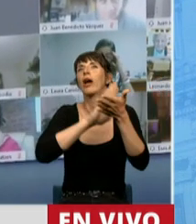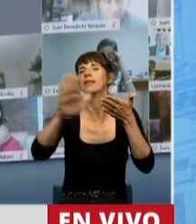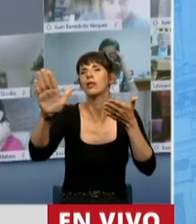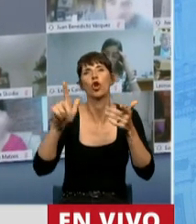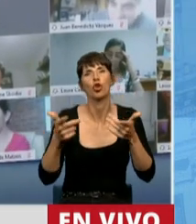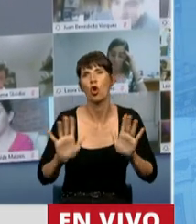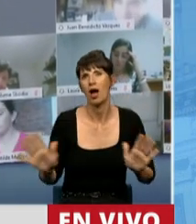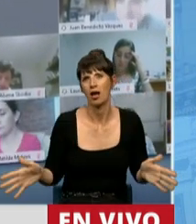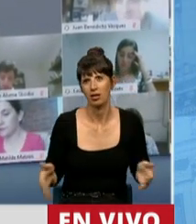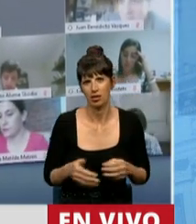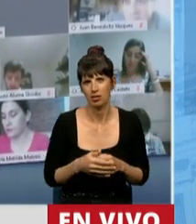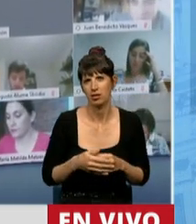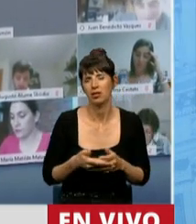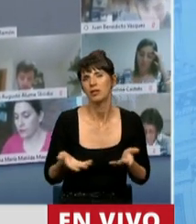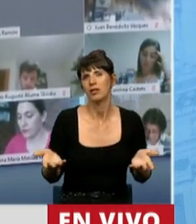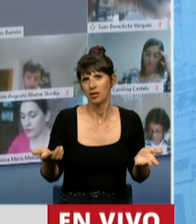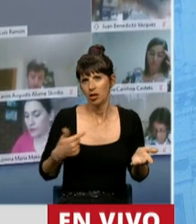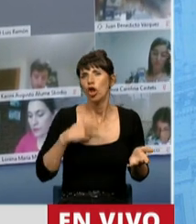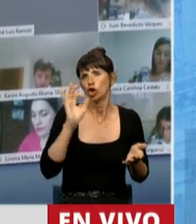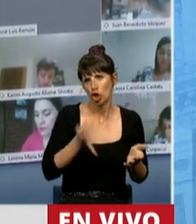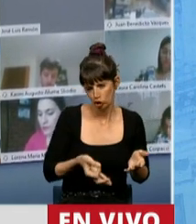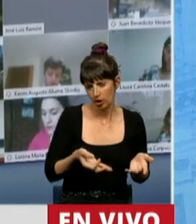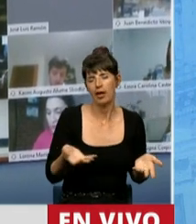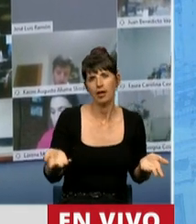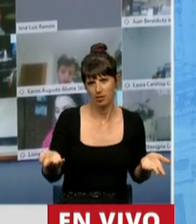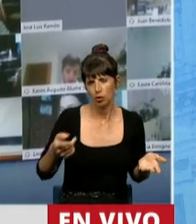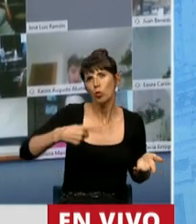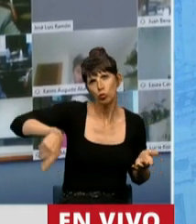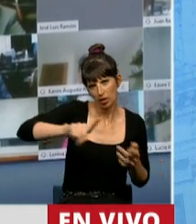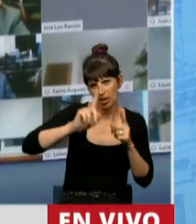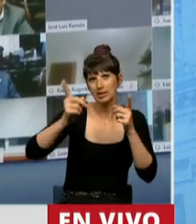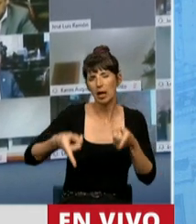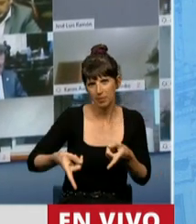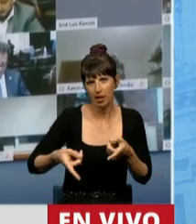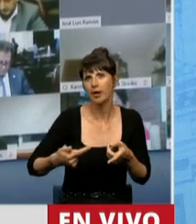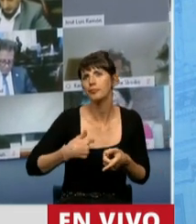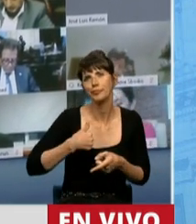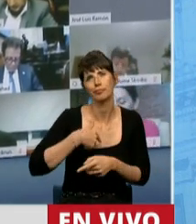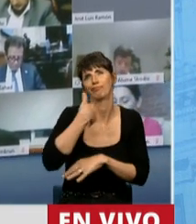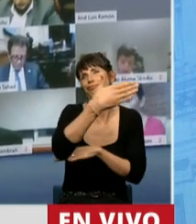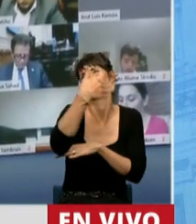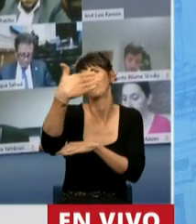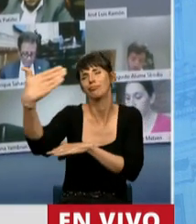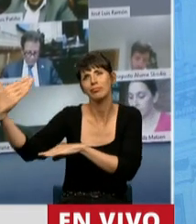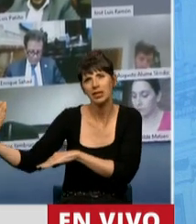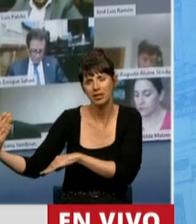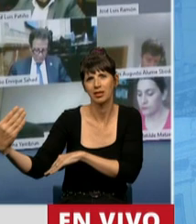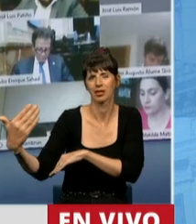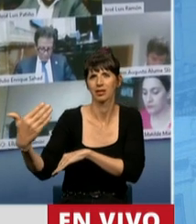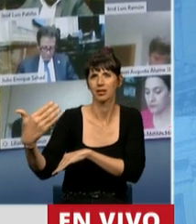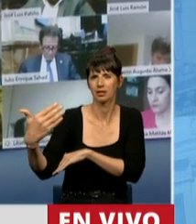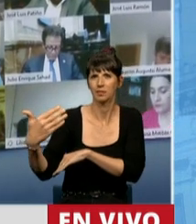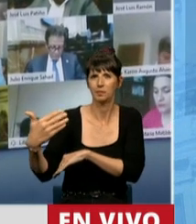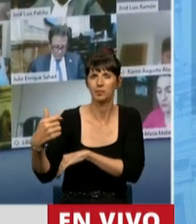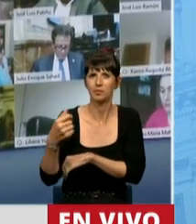ignoro Y ustedes lo saben lo lo lo he reconocido en todos los las las exposiciones que hemos hecho en nuestro bloque aquí de